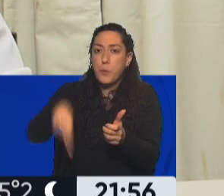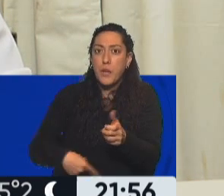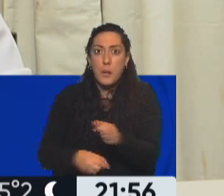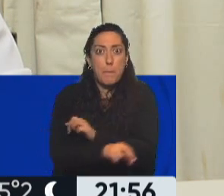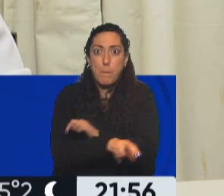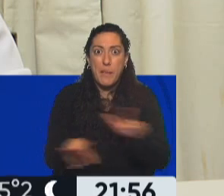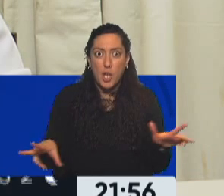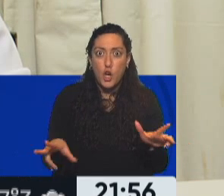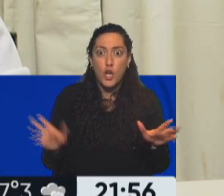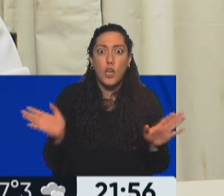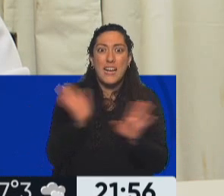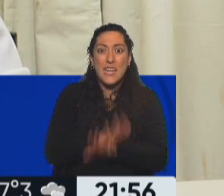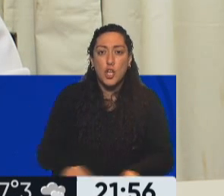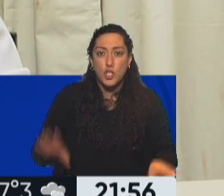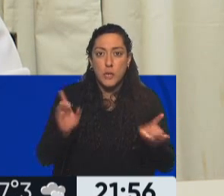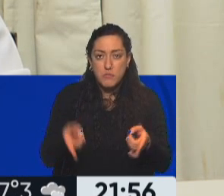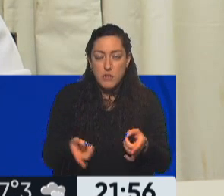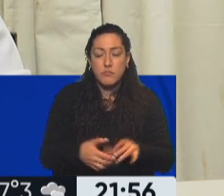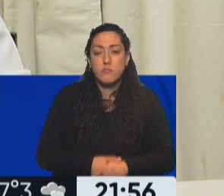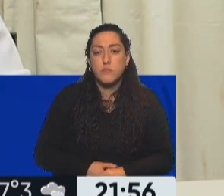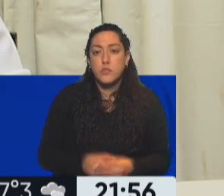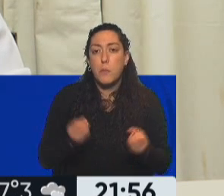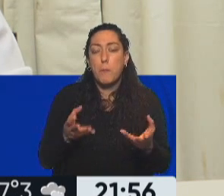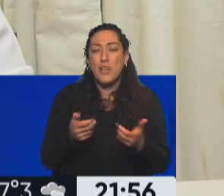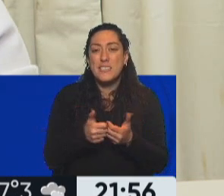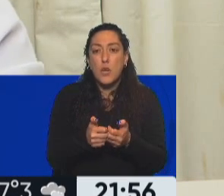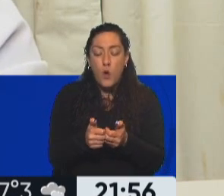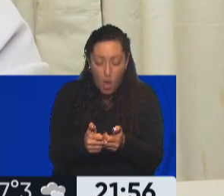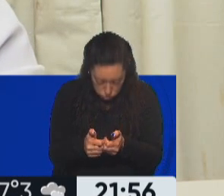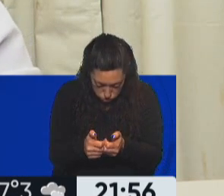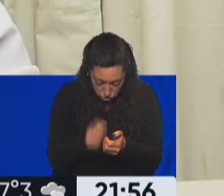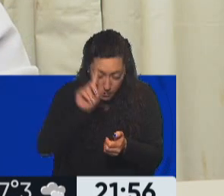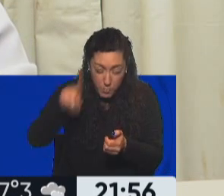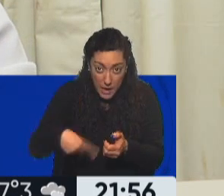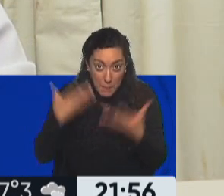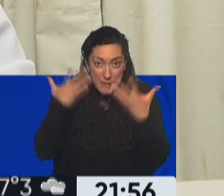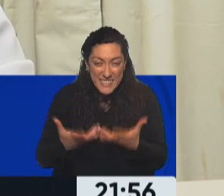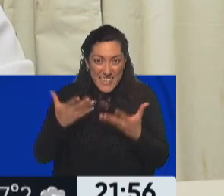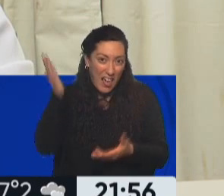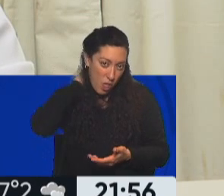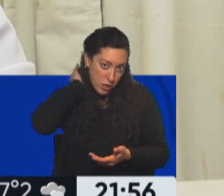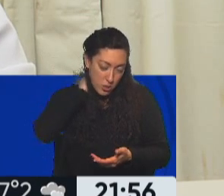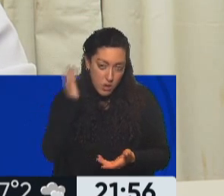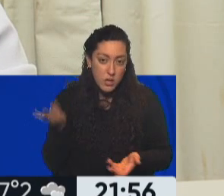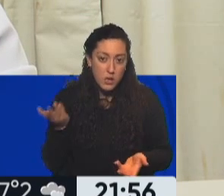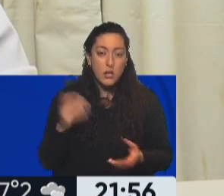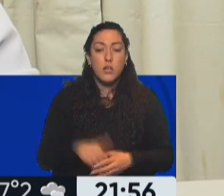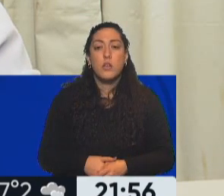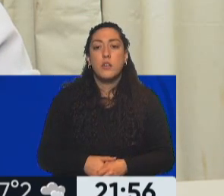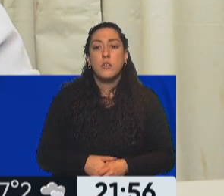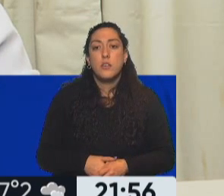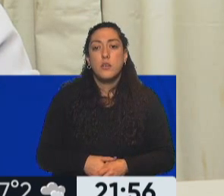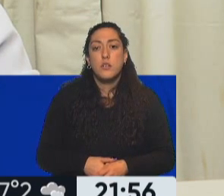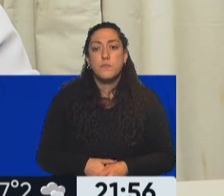y empezó a hacer también patrimonio de los chicos porque el tema de tener el celular hace que uno lo tenga la mano y Tena que adaptar la cabeza hacia